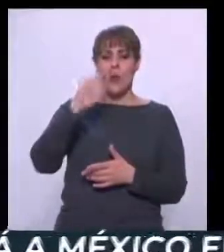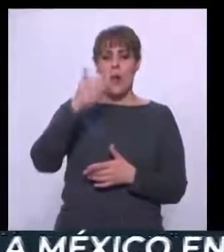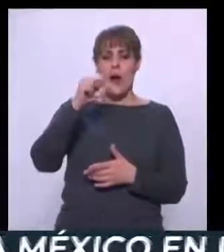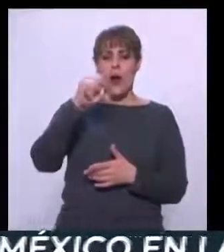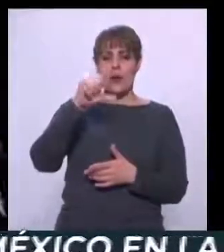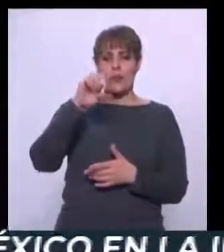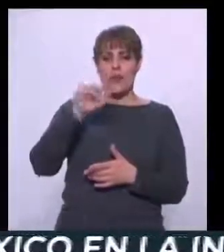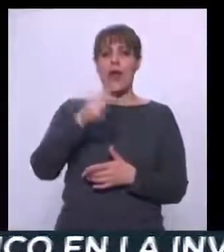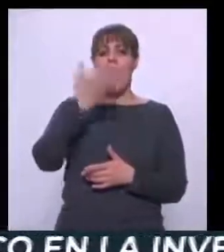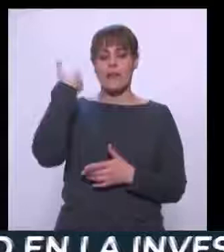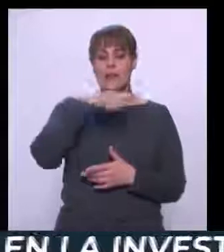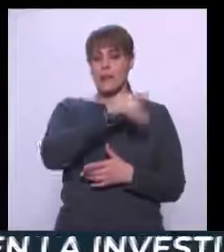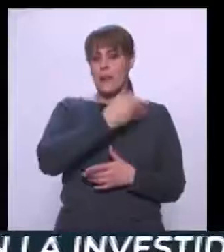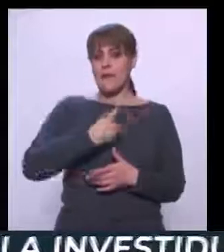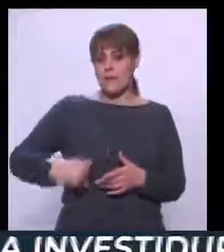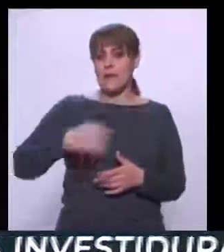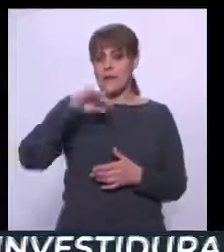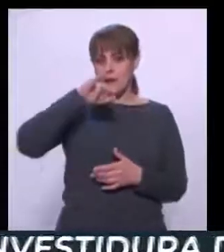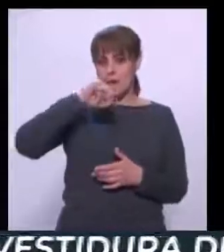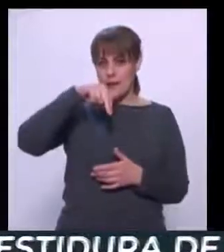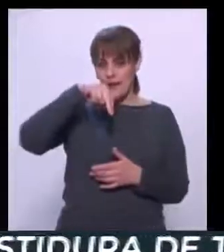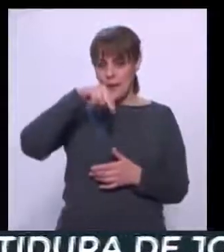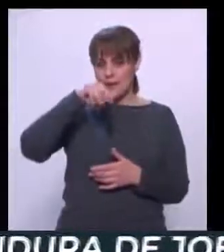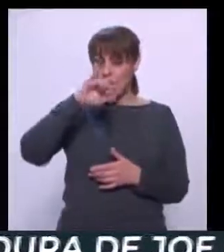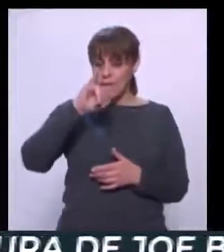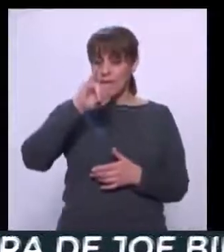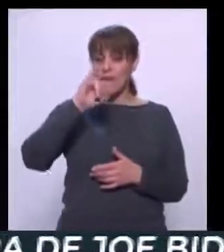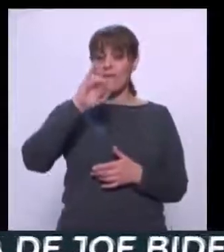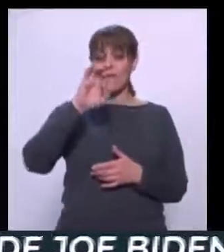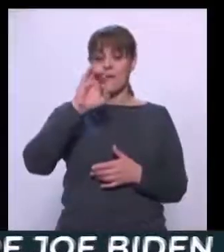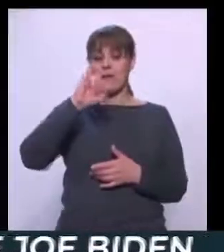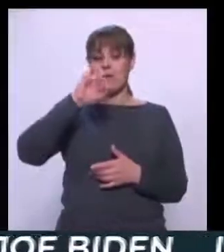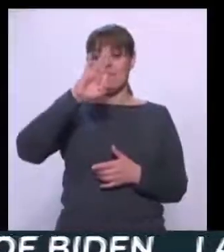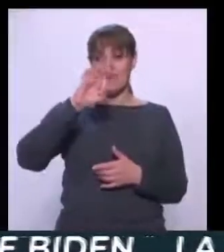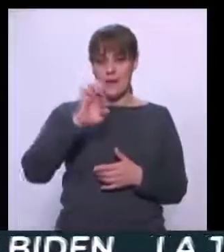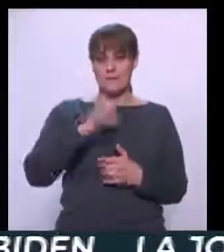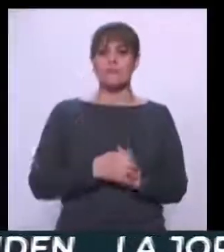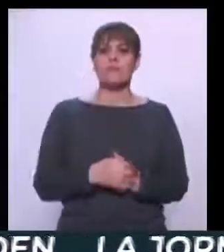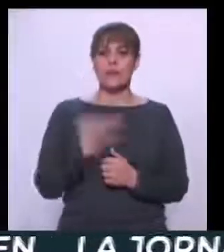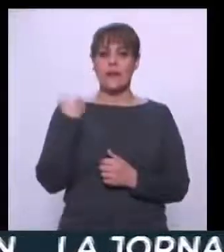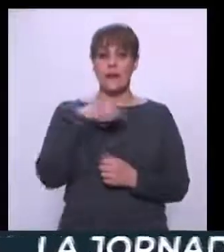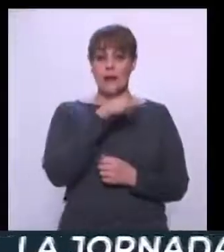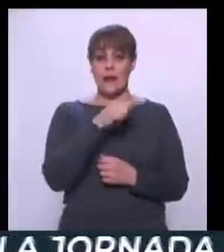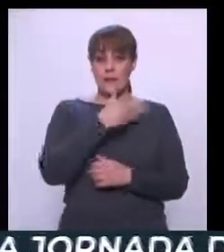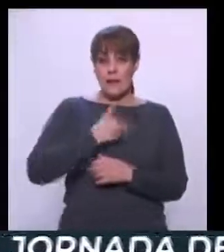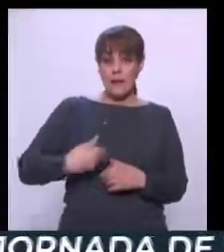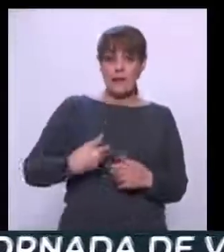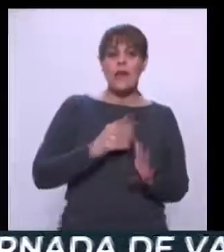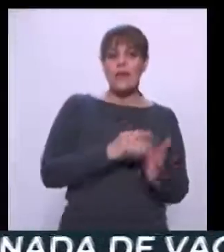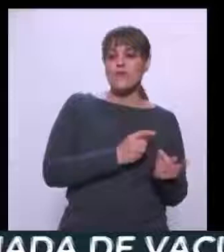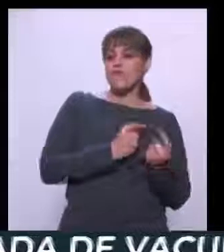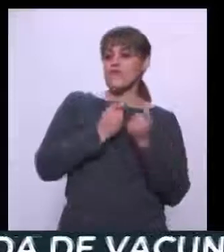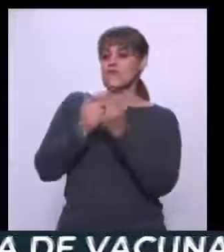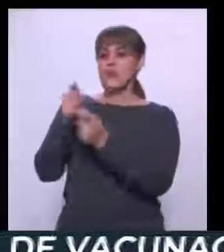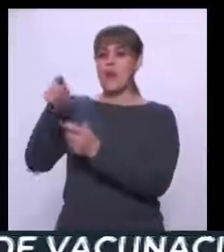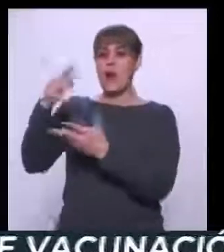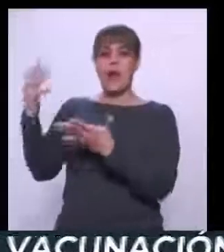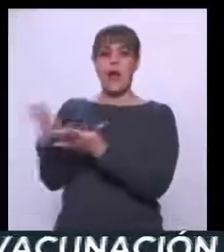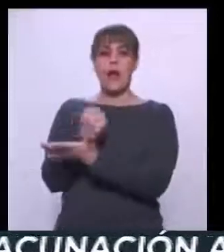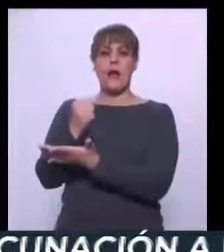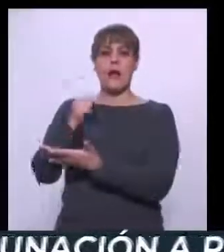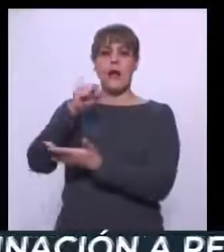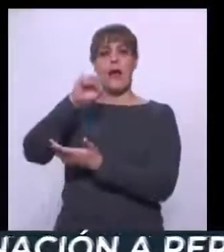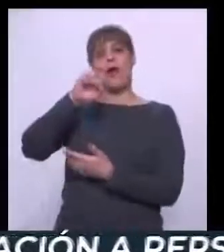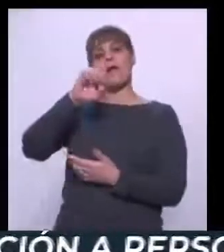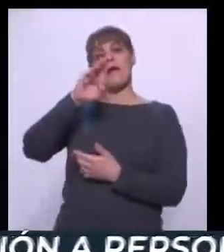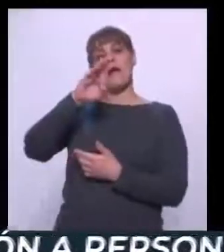del Instituto Federal Electoral y que le dio el triunfo a Felipe Calderón en el marco de una elección ampliamente cuestionada por su